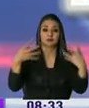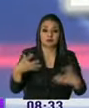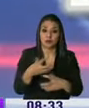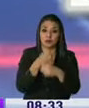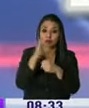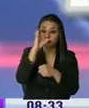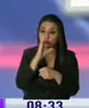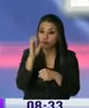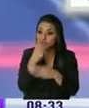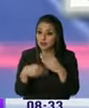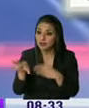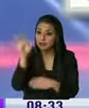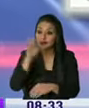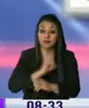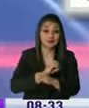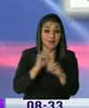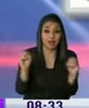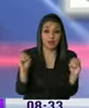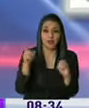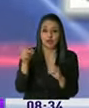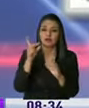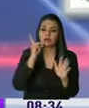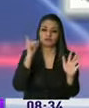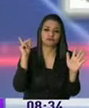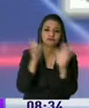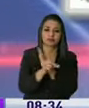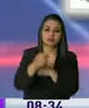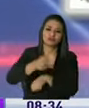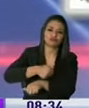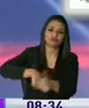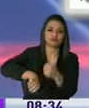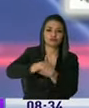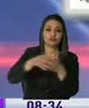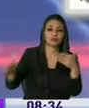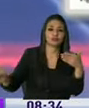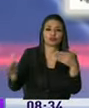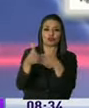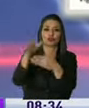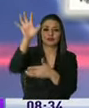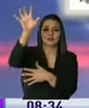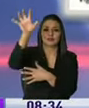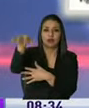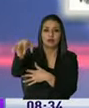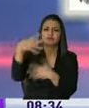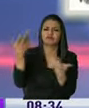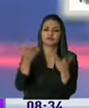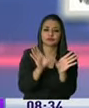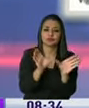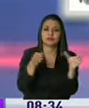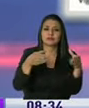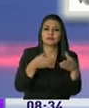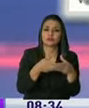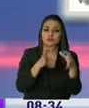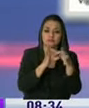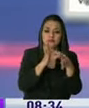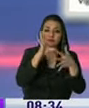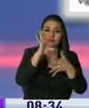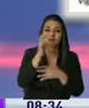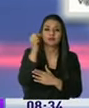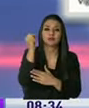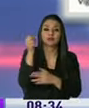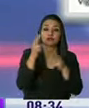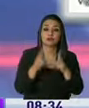el paradero de su hijo, interpuso una demanda en contra del Estado ecuatoriano ante la Comisión Interamericana de Derechos Humanos